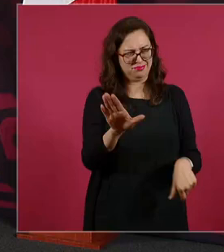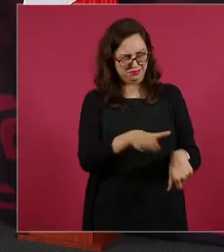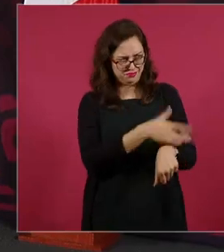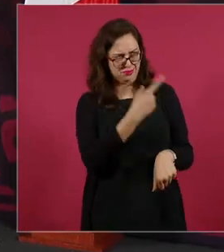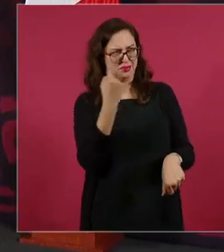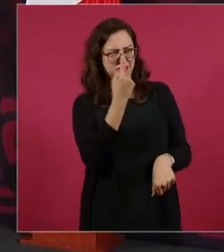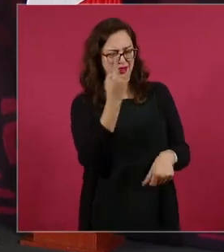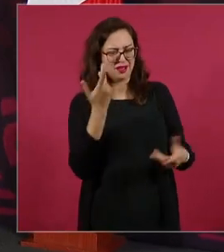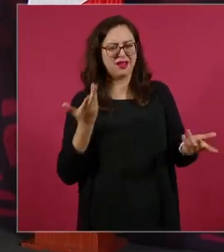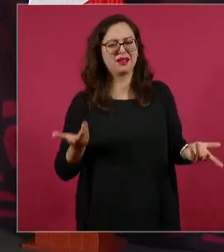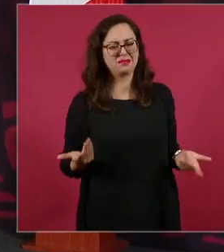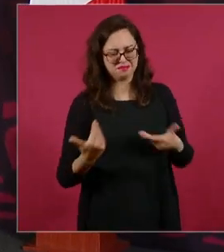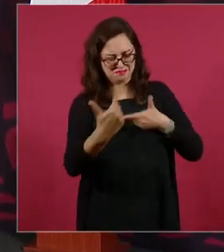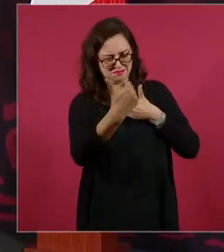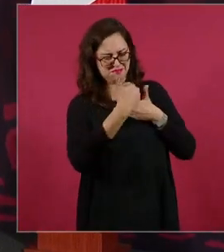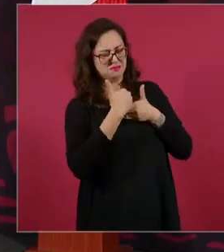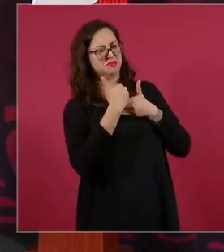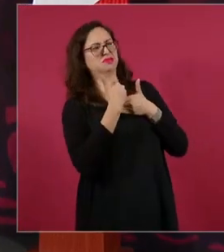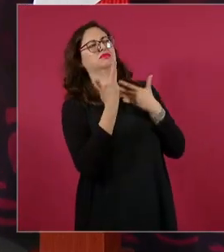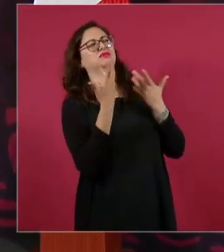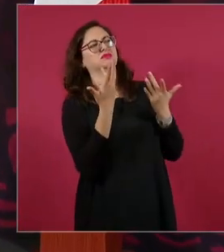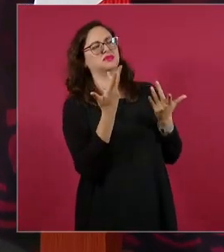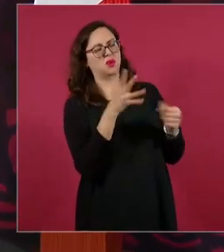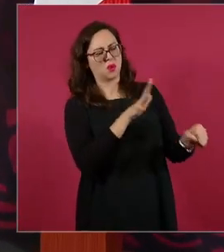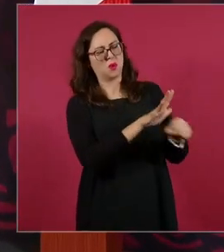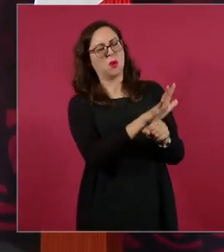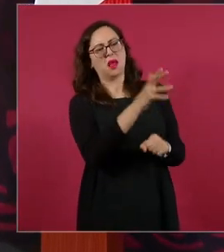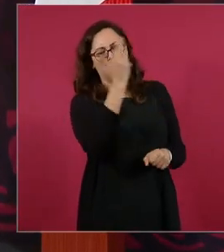Porque Ese Injerencismo